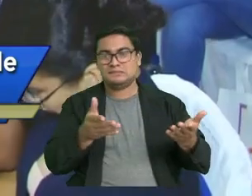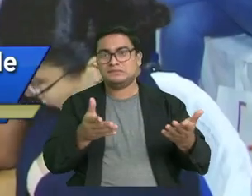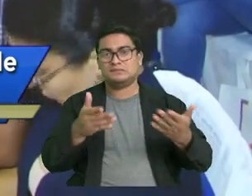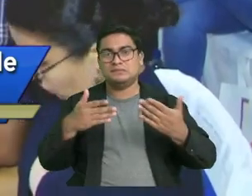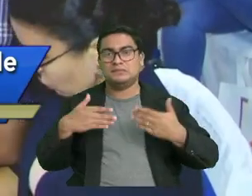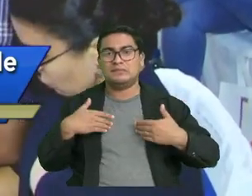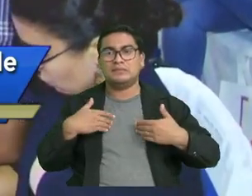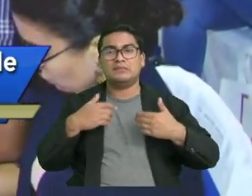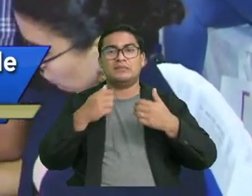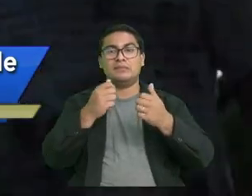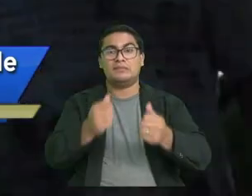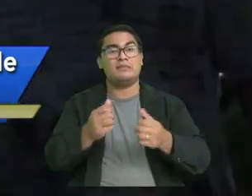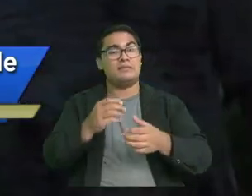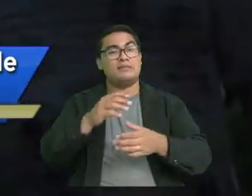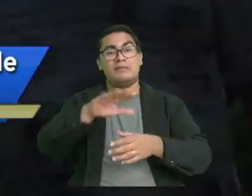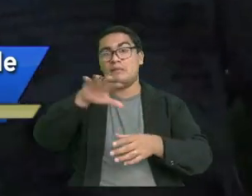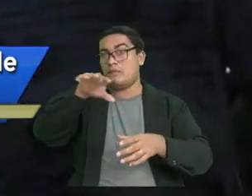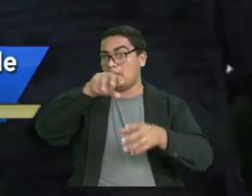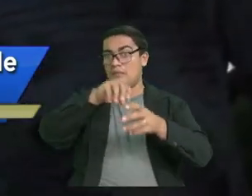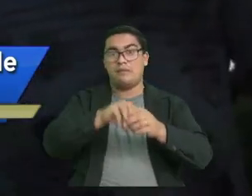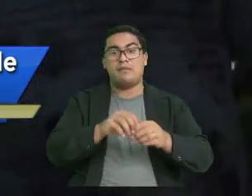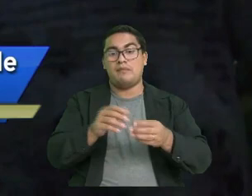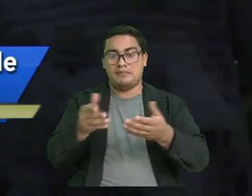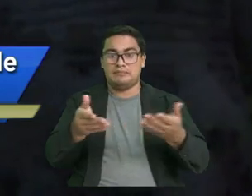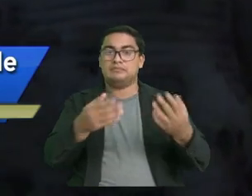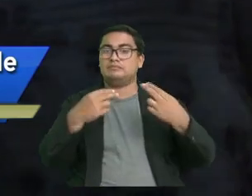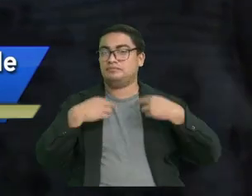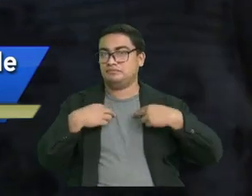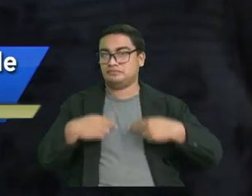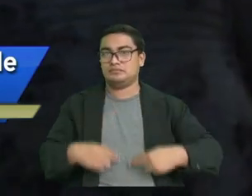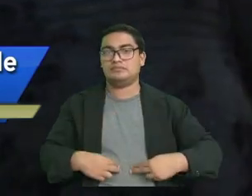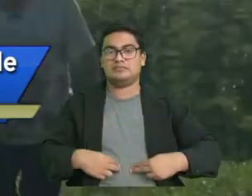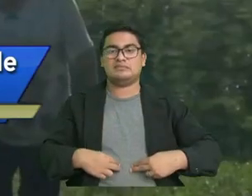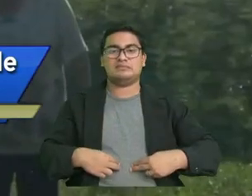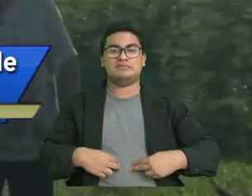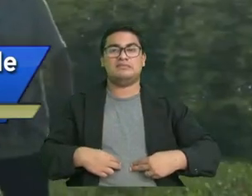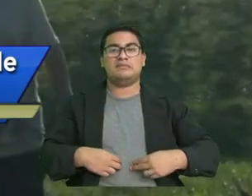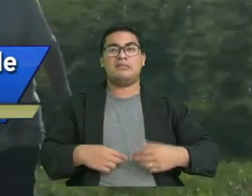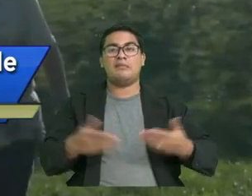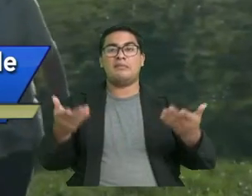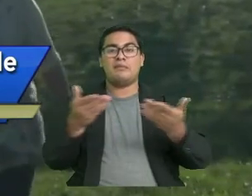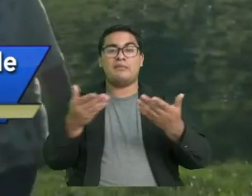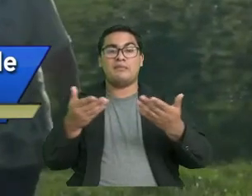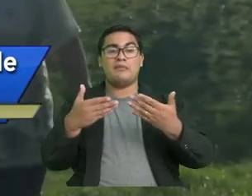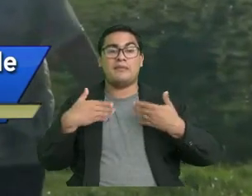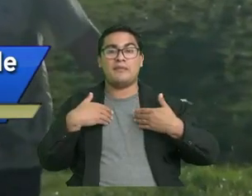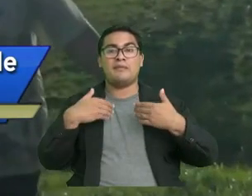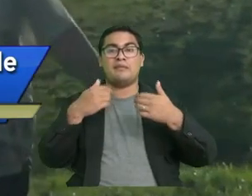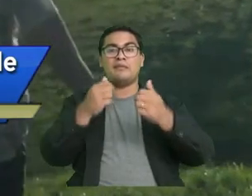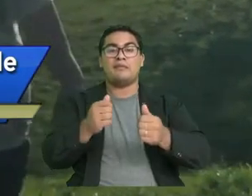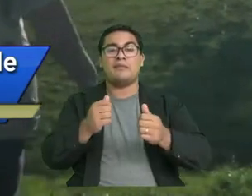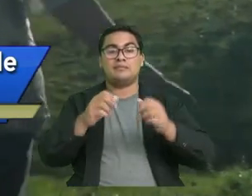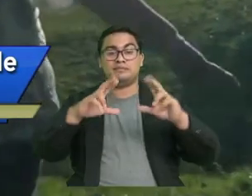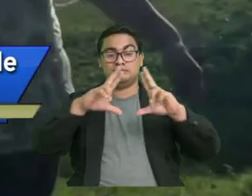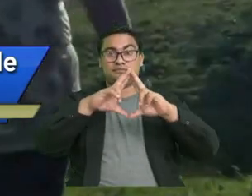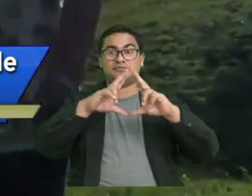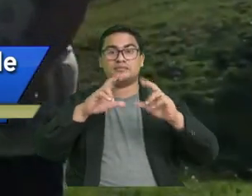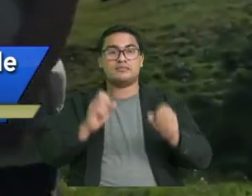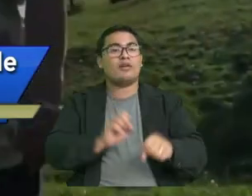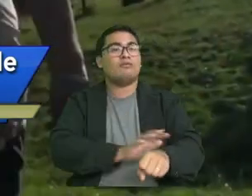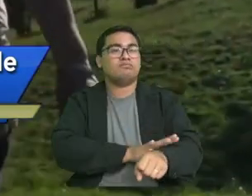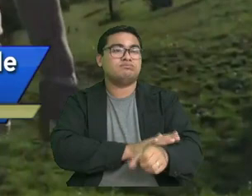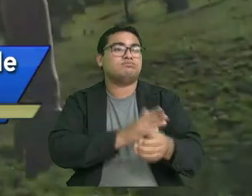la salud integral, humanizada, con indicadores de salud sensible al